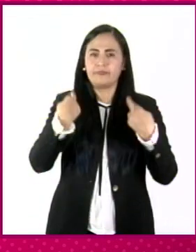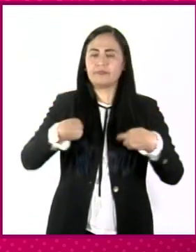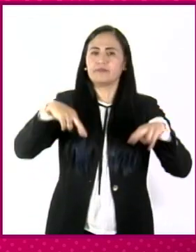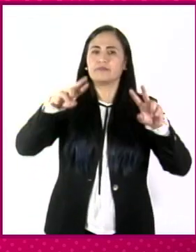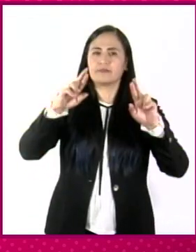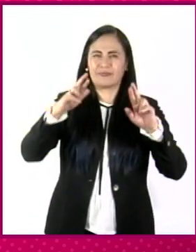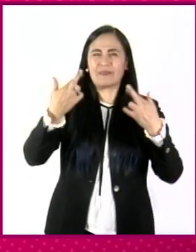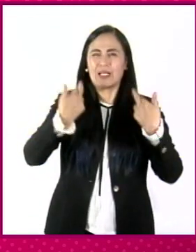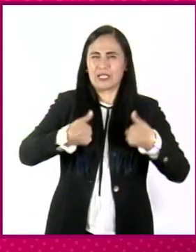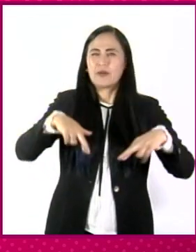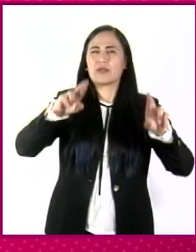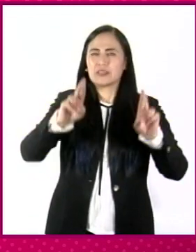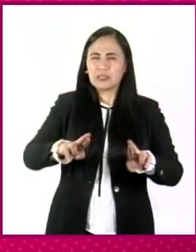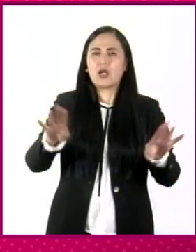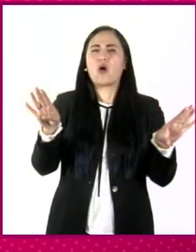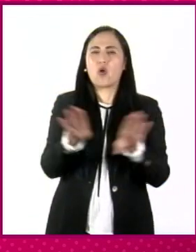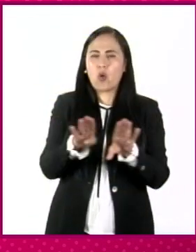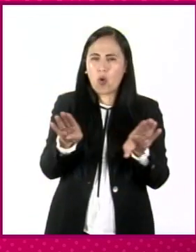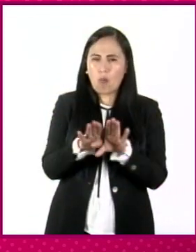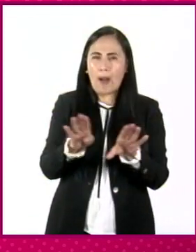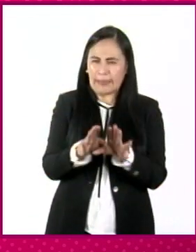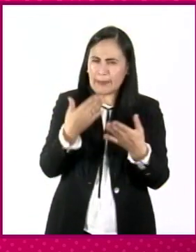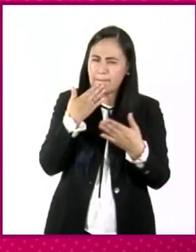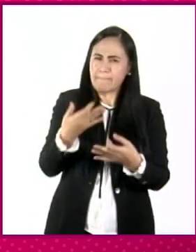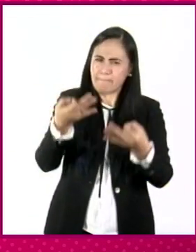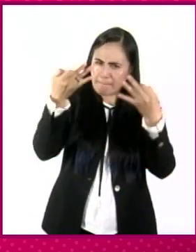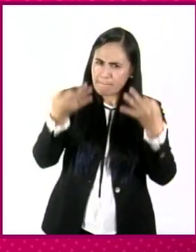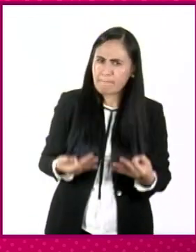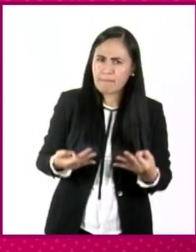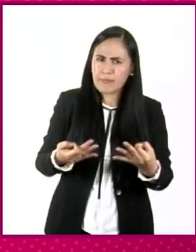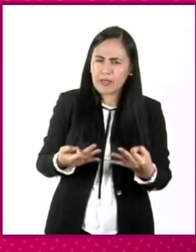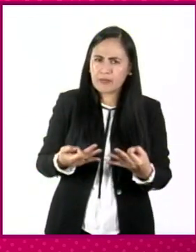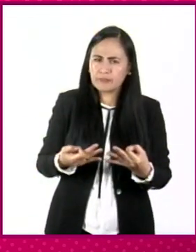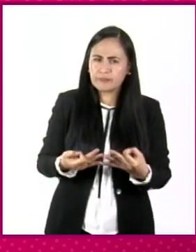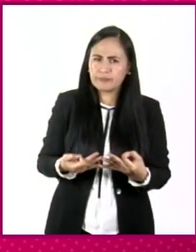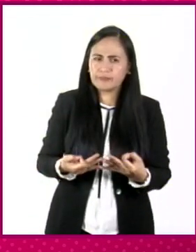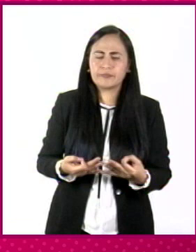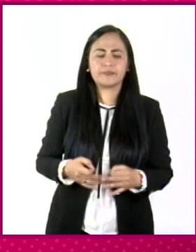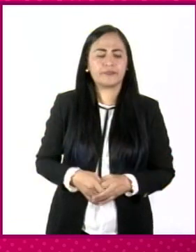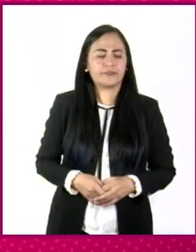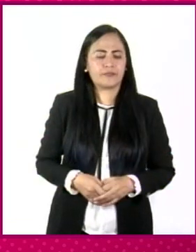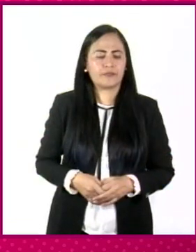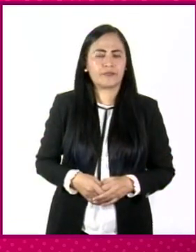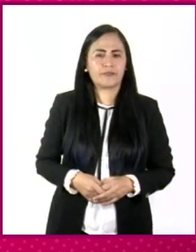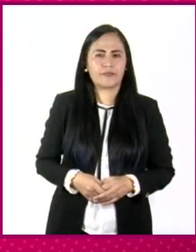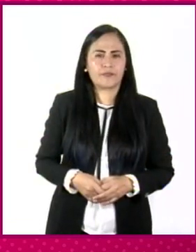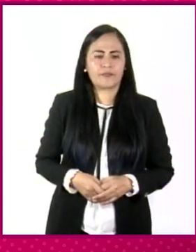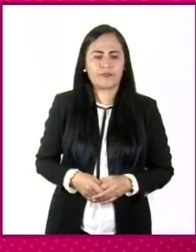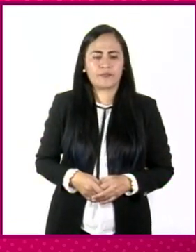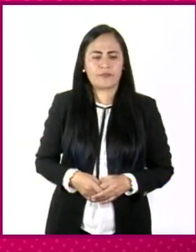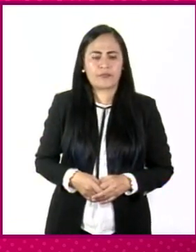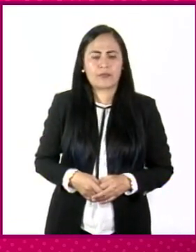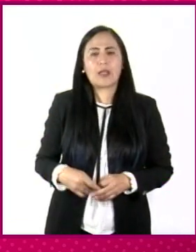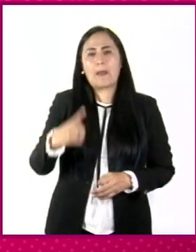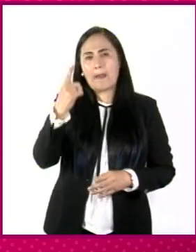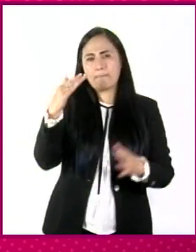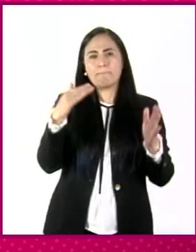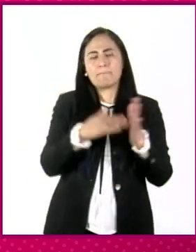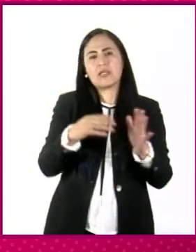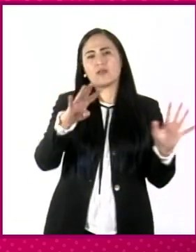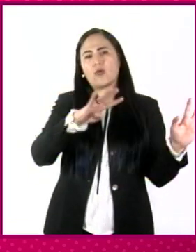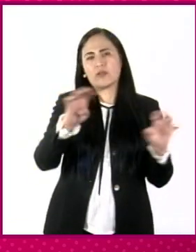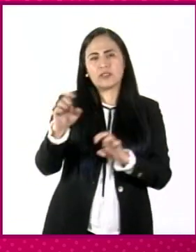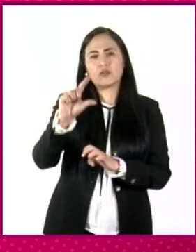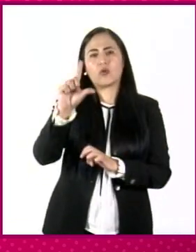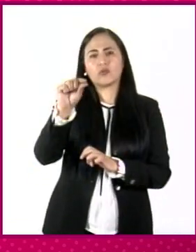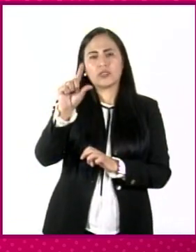representación se empezó a tener su real existencia a partir de la década de los 70,